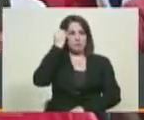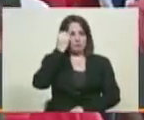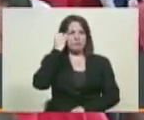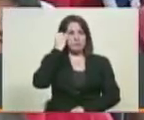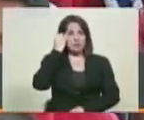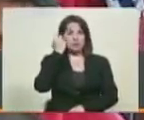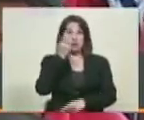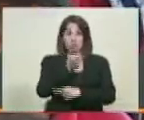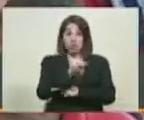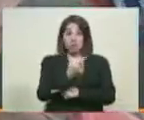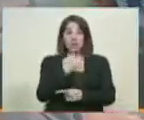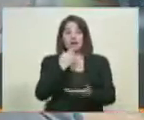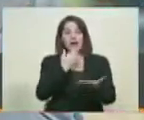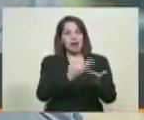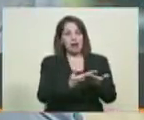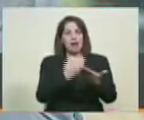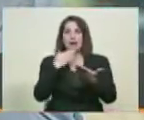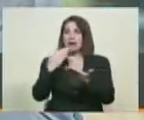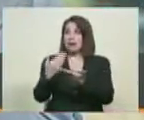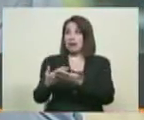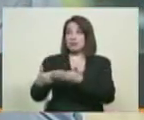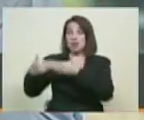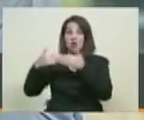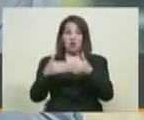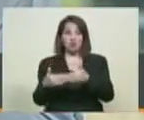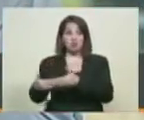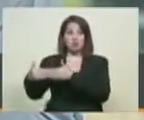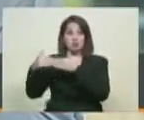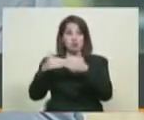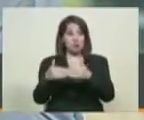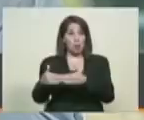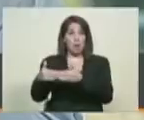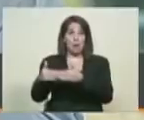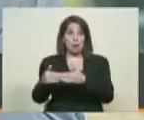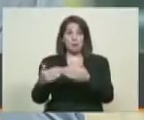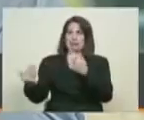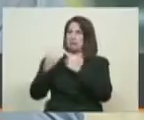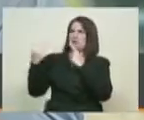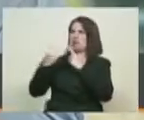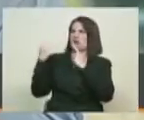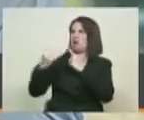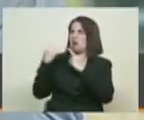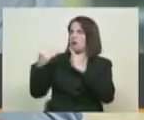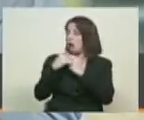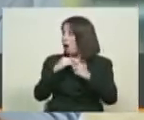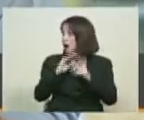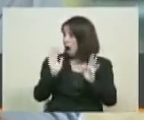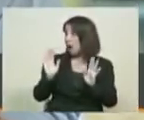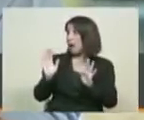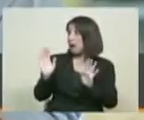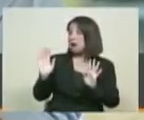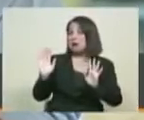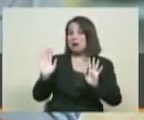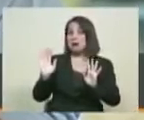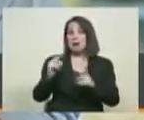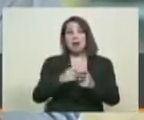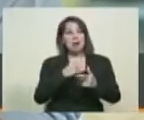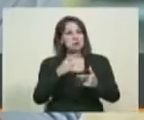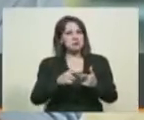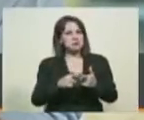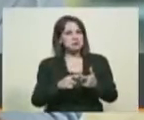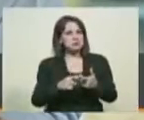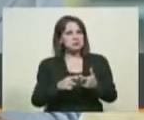debemos darle gracias al imperio, al imperialismo, por todo este ataque tan feroz que ha hecho contra Venezuela. Parece